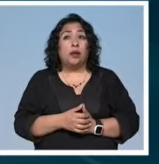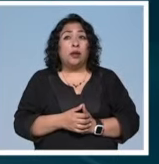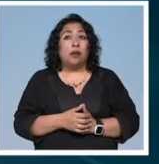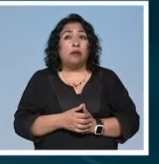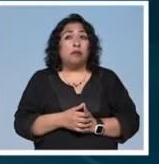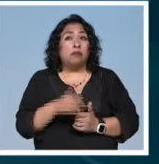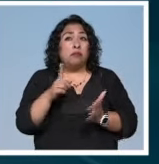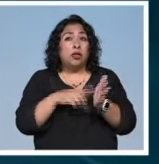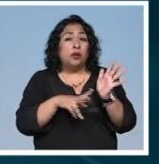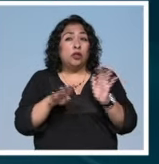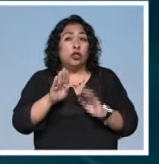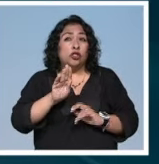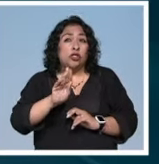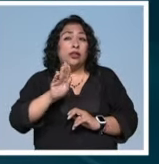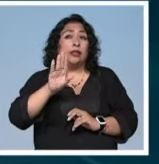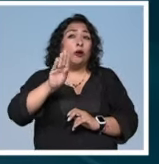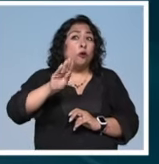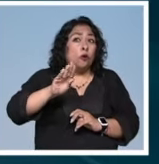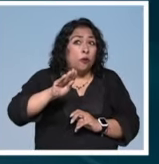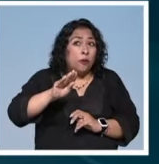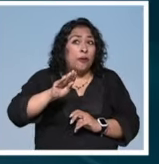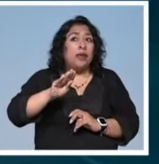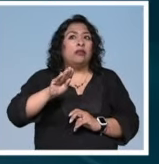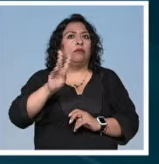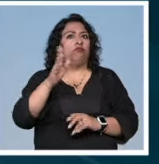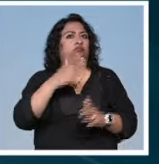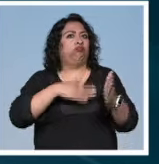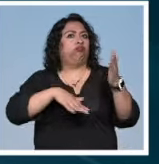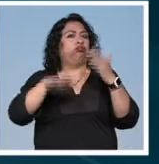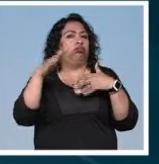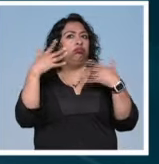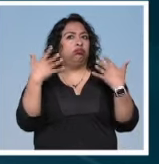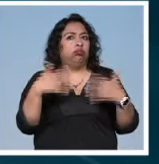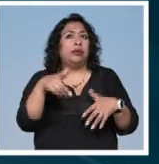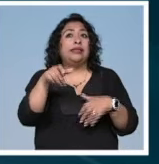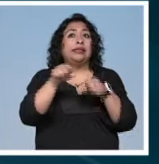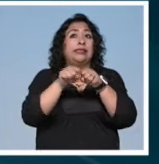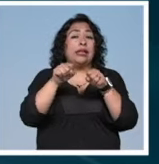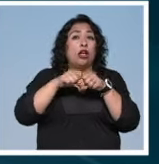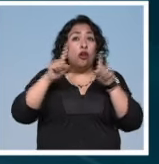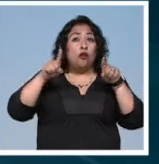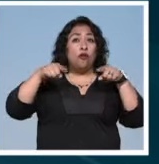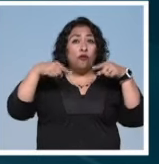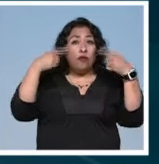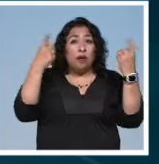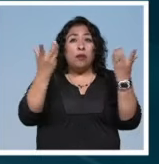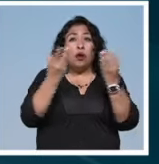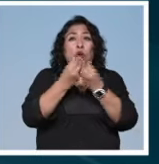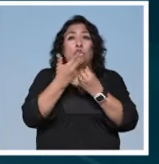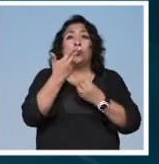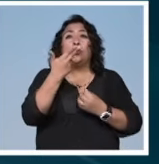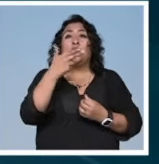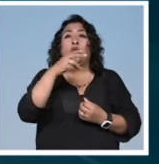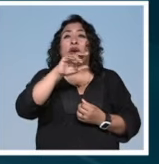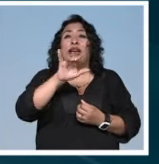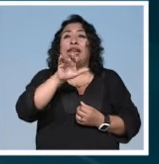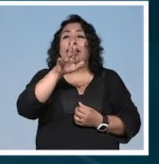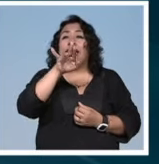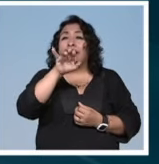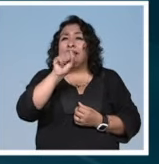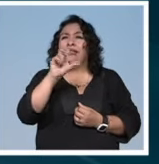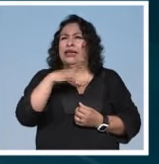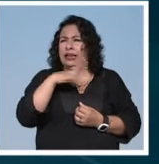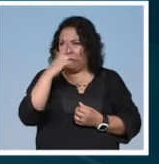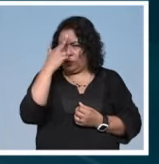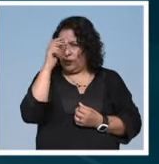años 80 y los años 90, con enorme éxito. De hecho, está en el Salón de la Fama del Rock junto con Genesis. Recordemos que en